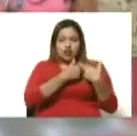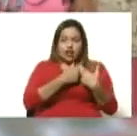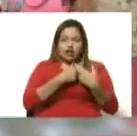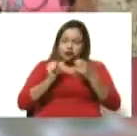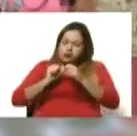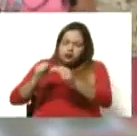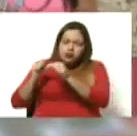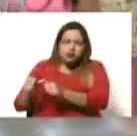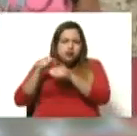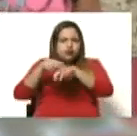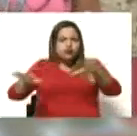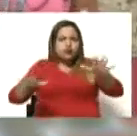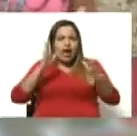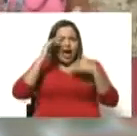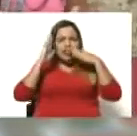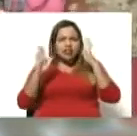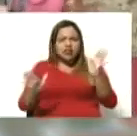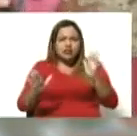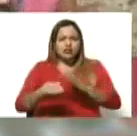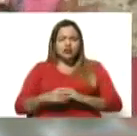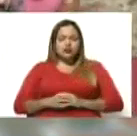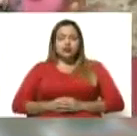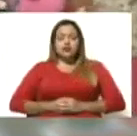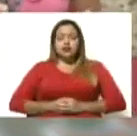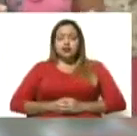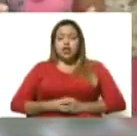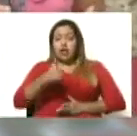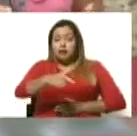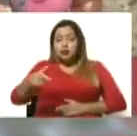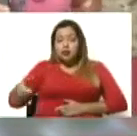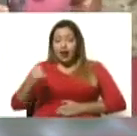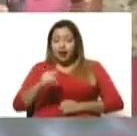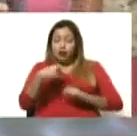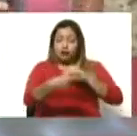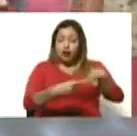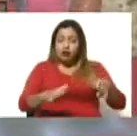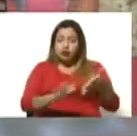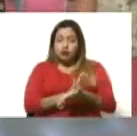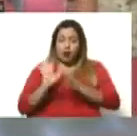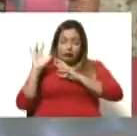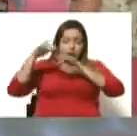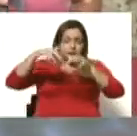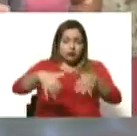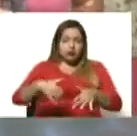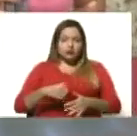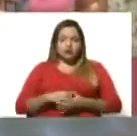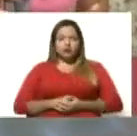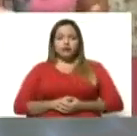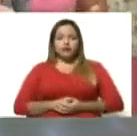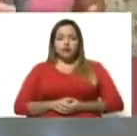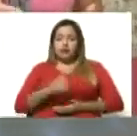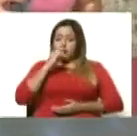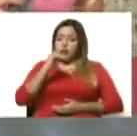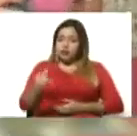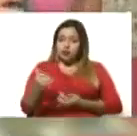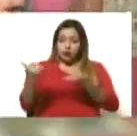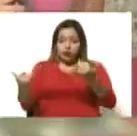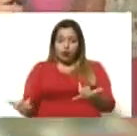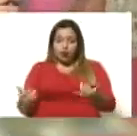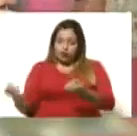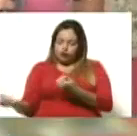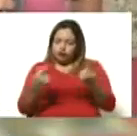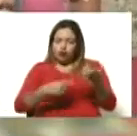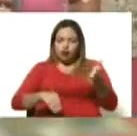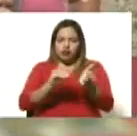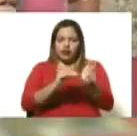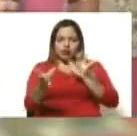continúan desplegadas para atender justamente a las víctimas de esta terrible tragedia. Con la información que nosotros tenemos de acá, vamos a retornar el contacto